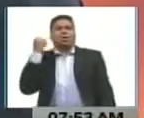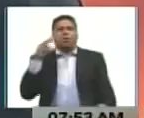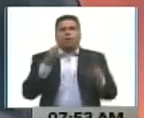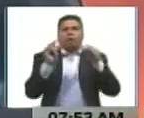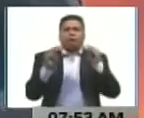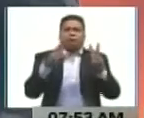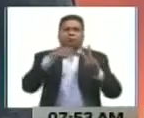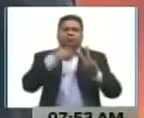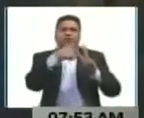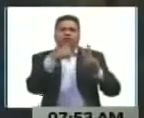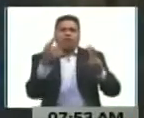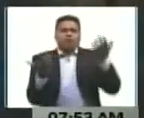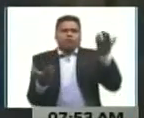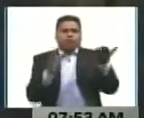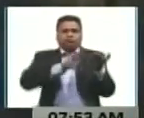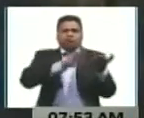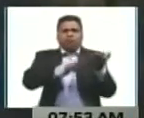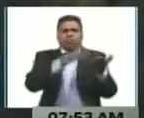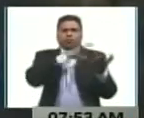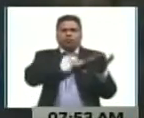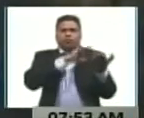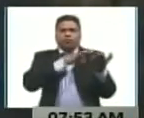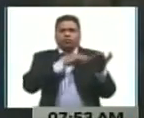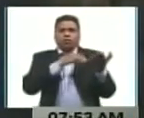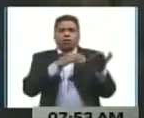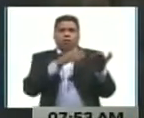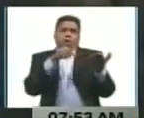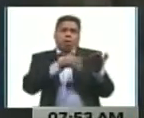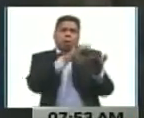modelos diferentes y este modelo amenaza